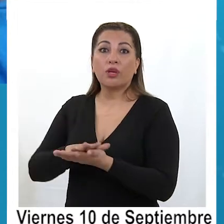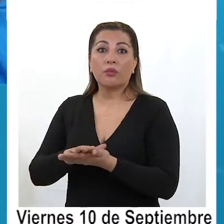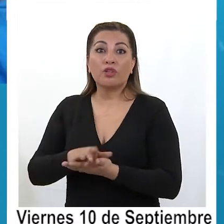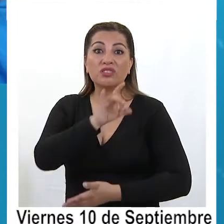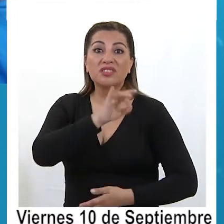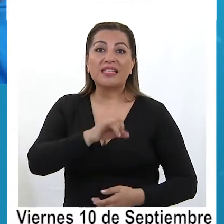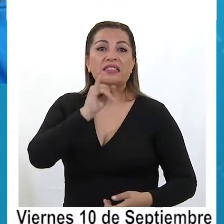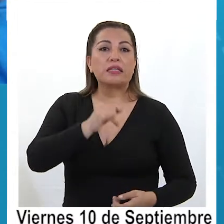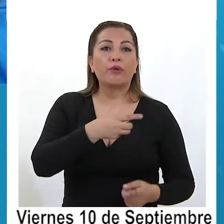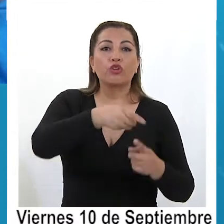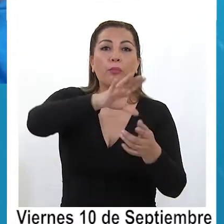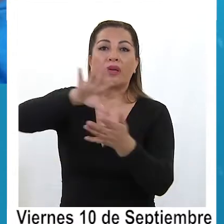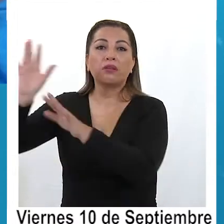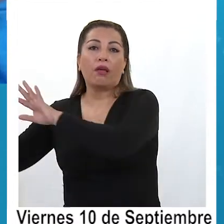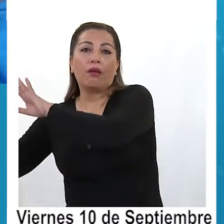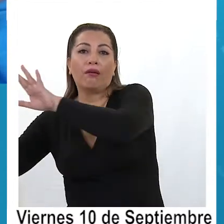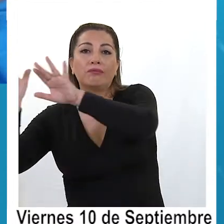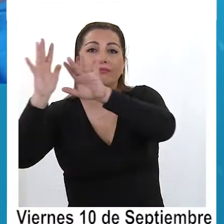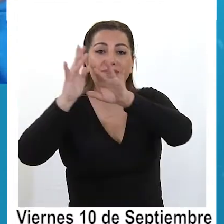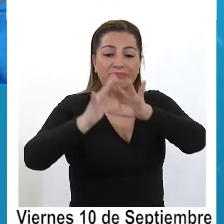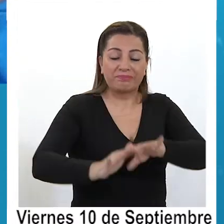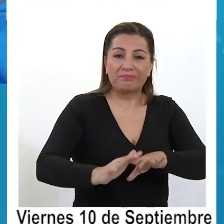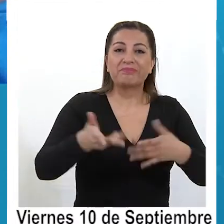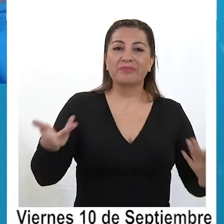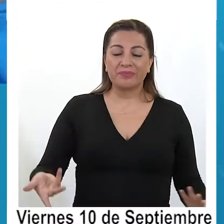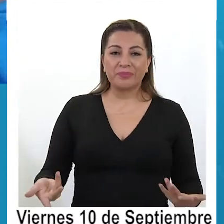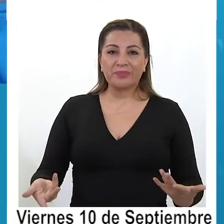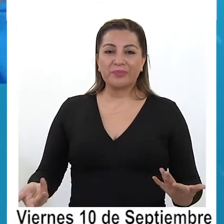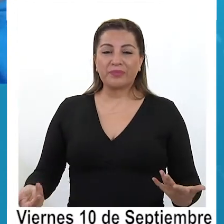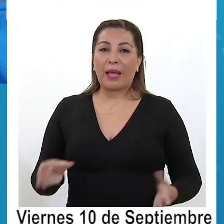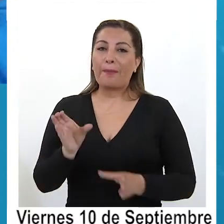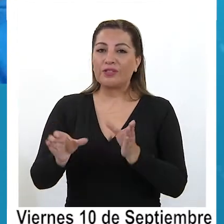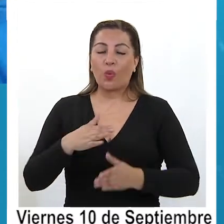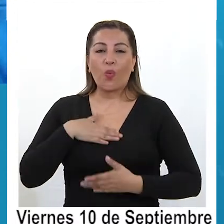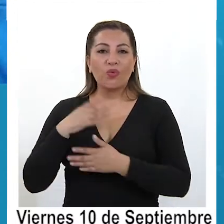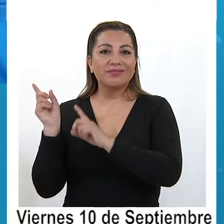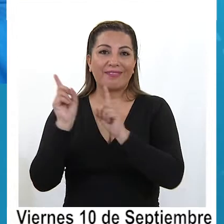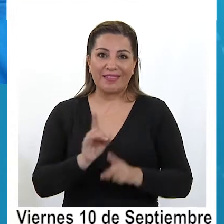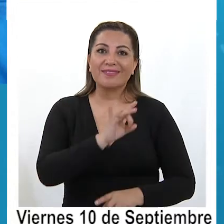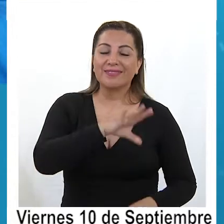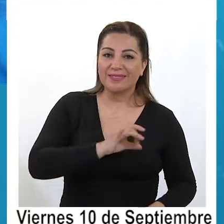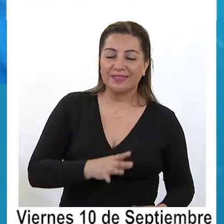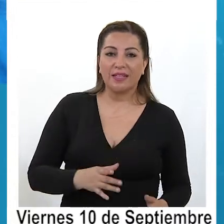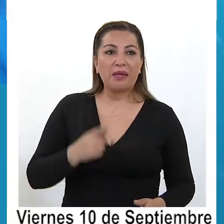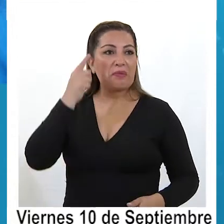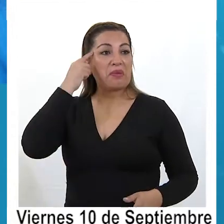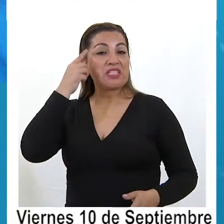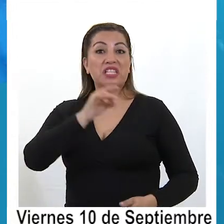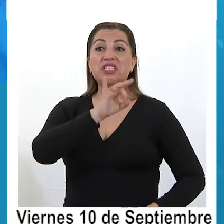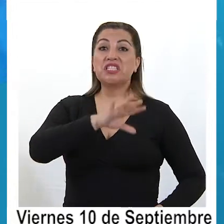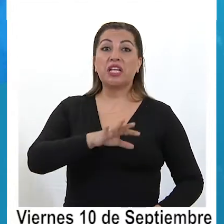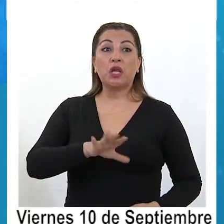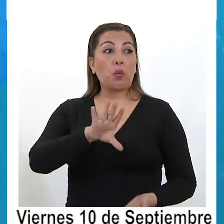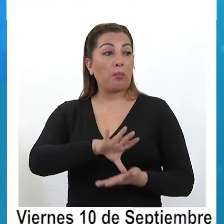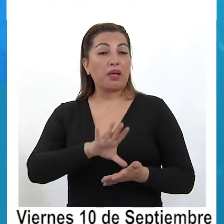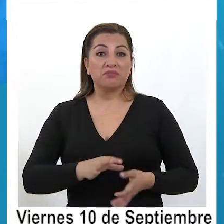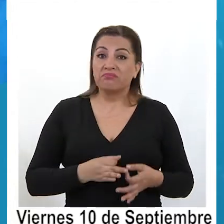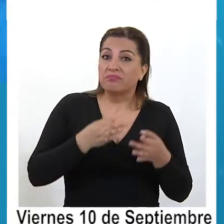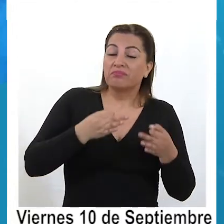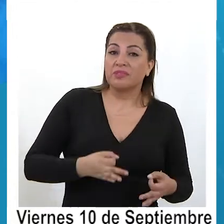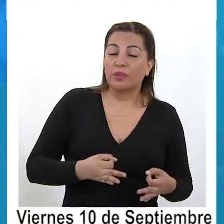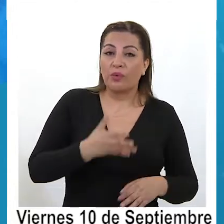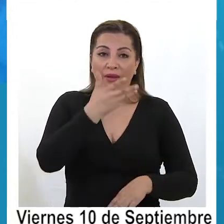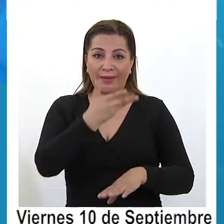receptor, ¿no? Tenemos claro que del dato cualitativo del migrante, ellos manifiestan y ven a Chile como un país seguro,